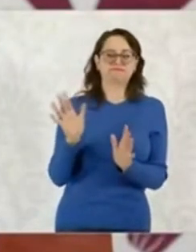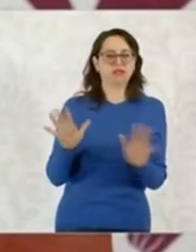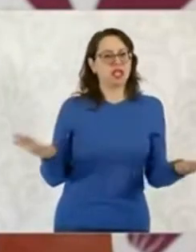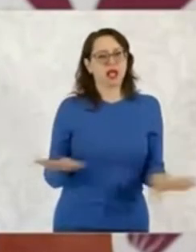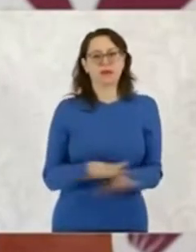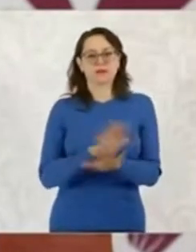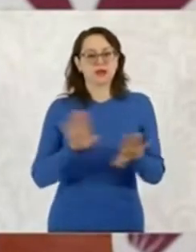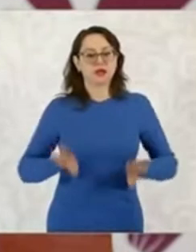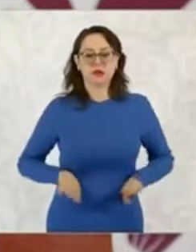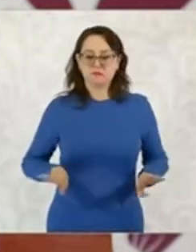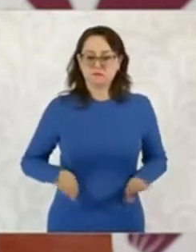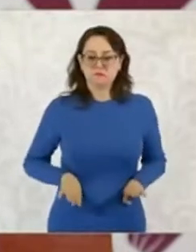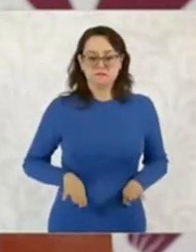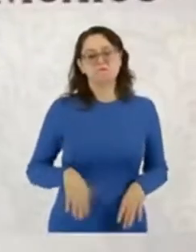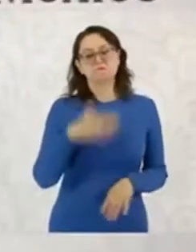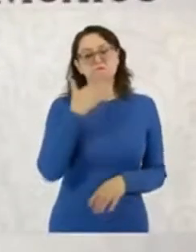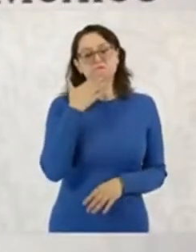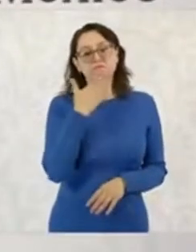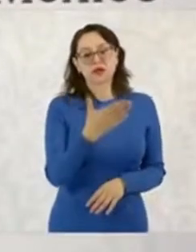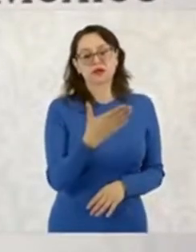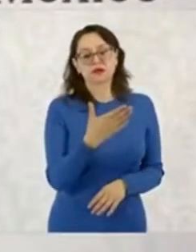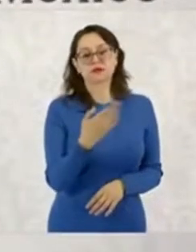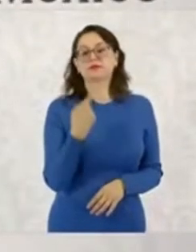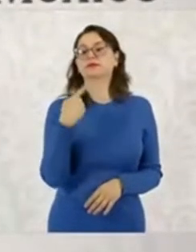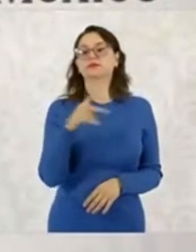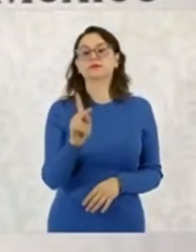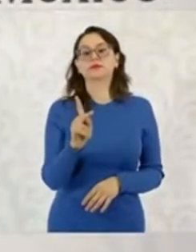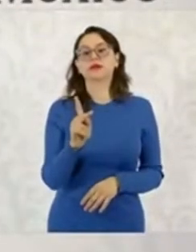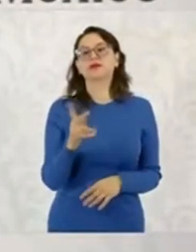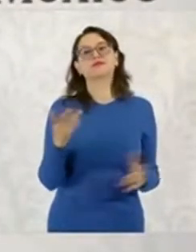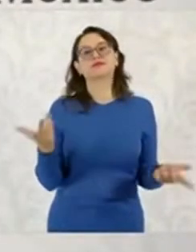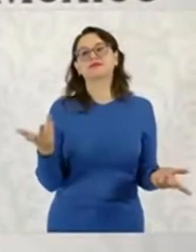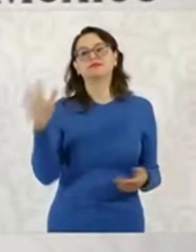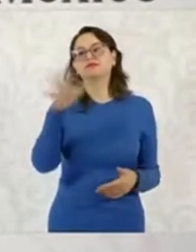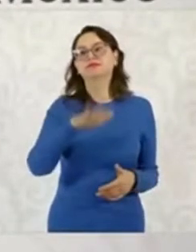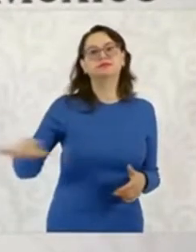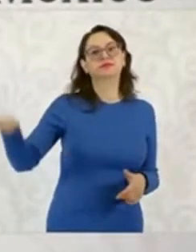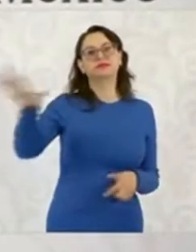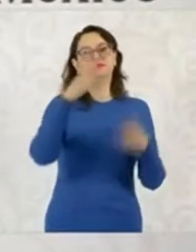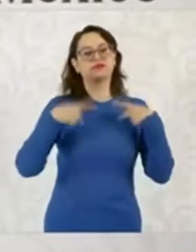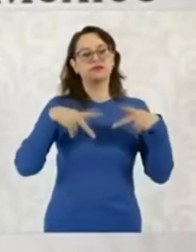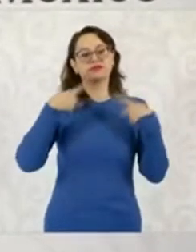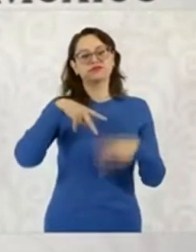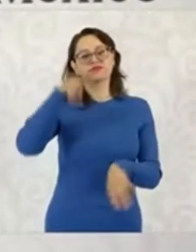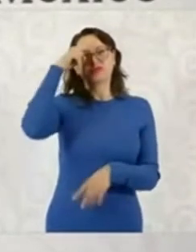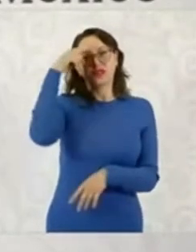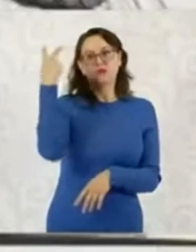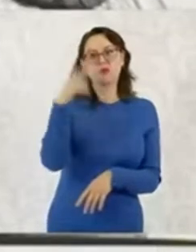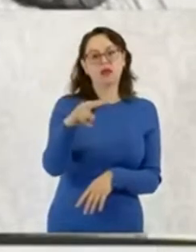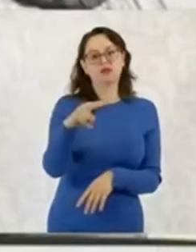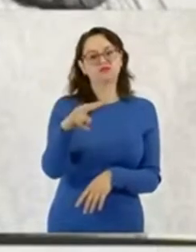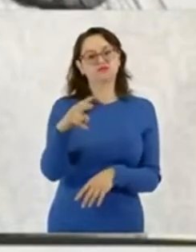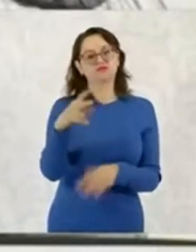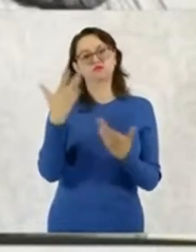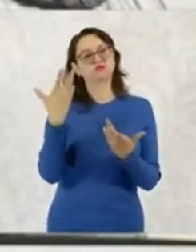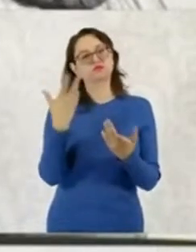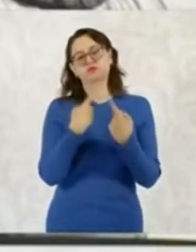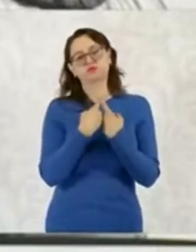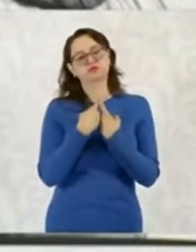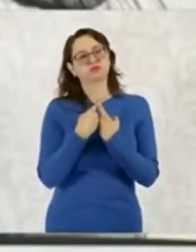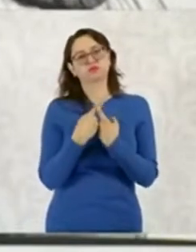distinto hoy en México al México de aquellas épocas. Y entre otros, gracias a muchos